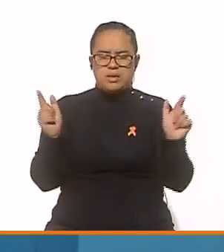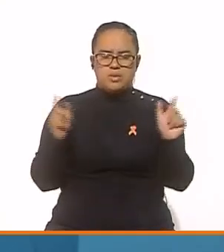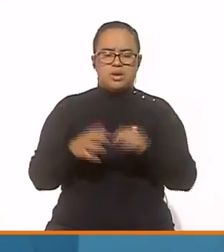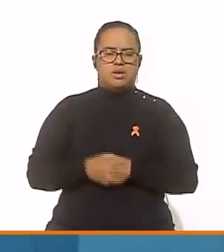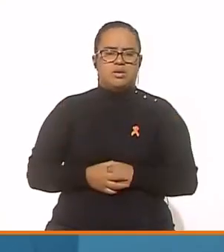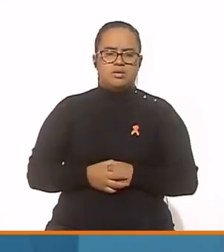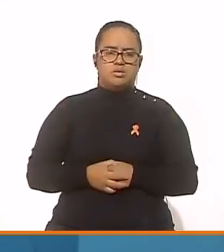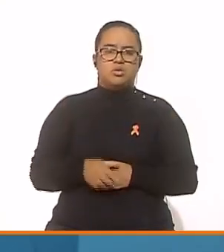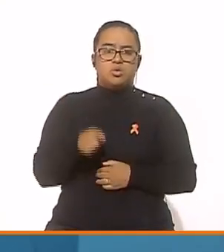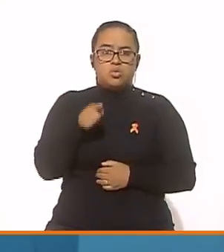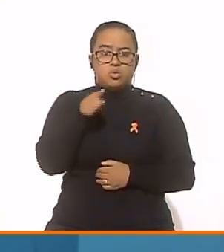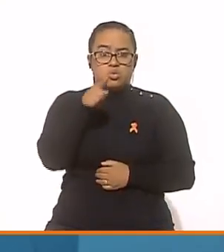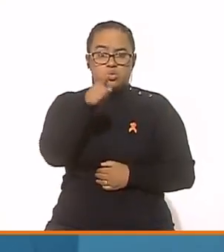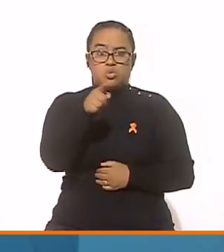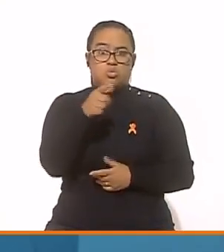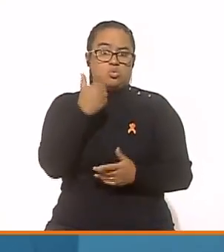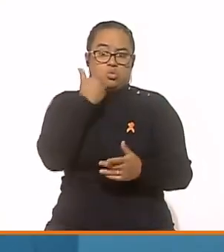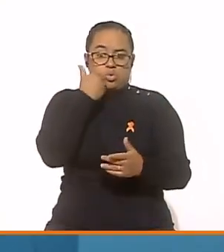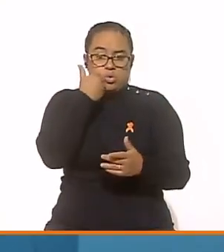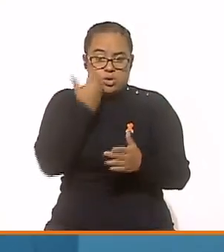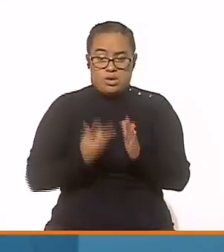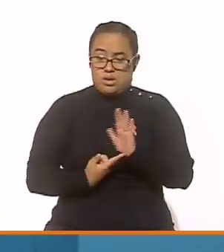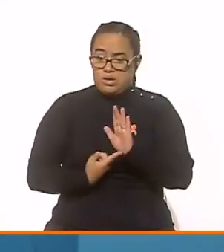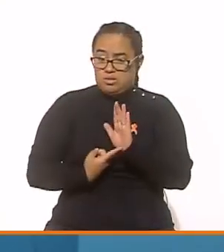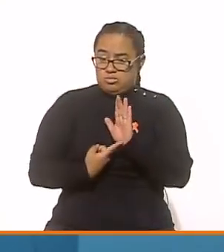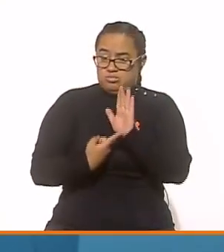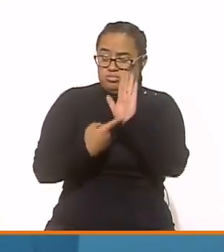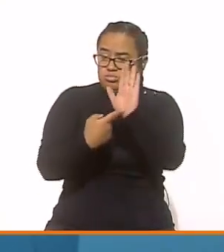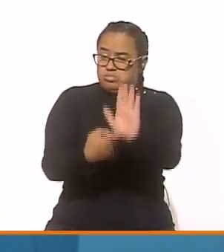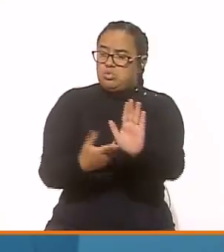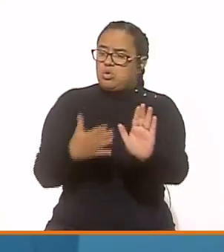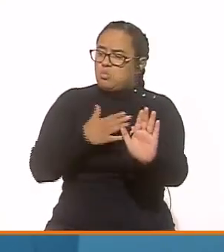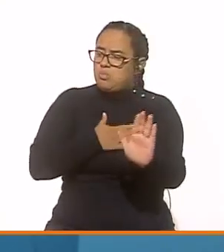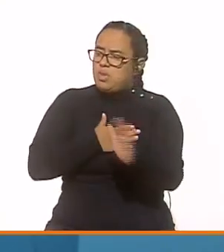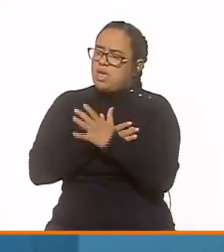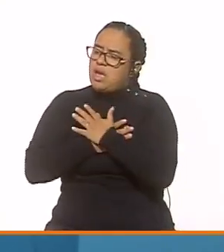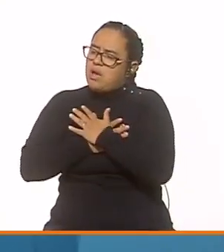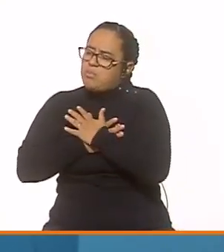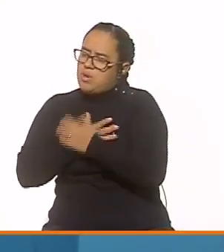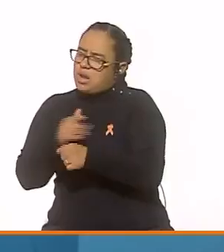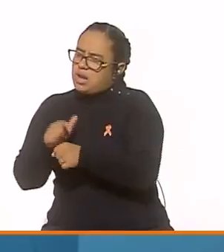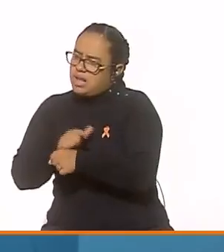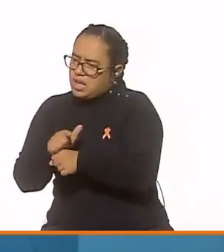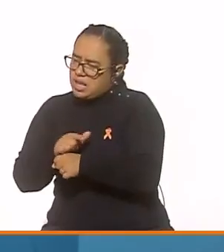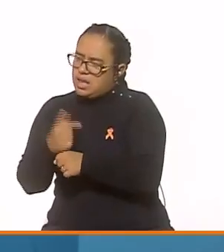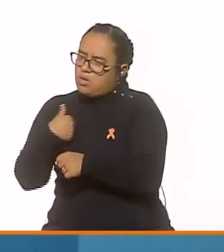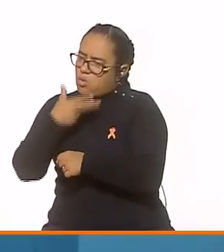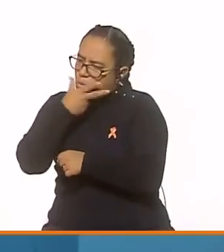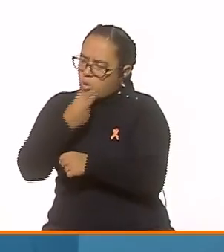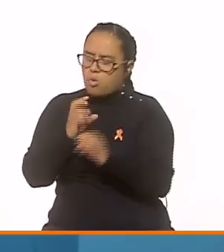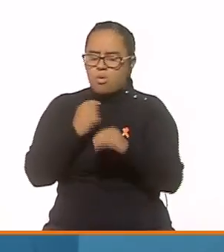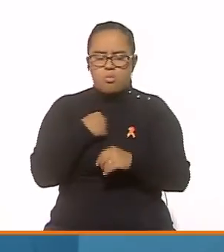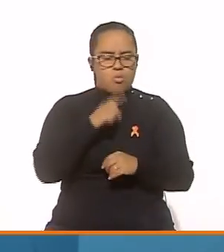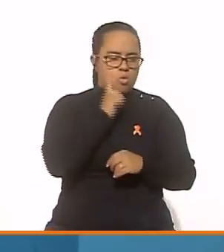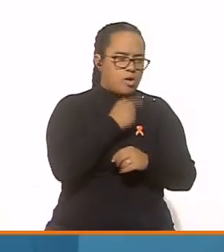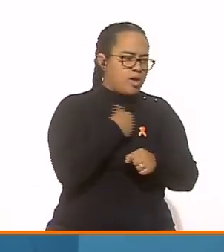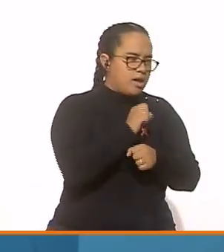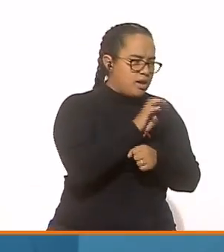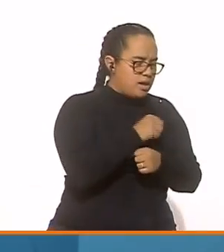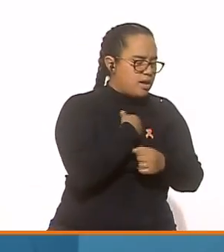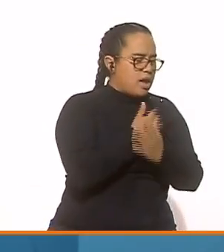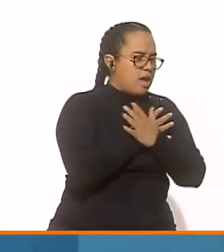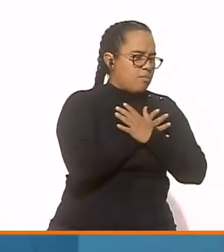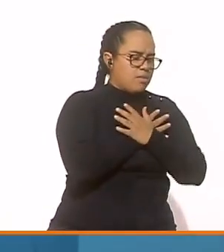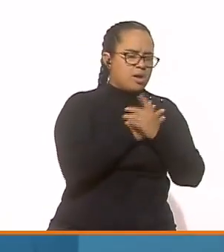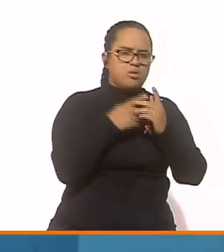hay impedimento para que tú puedas amar a quien tú quieras, para que tú puedas reconocerte como tú consideras que